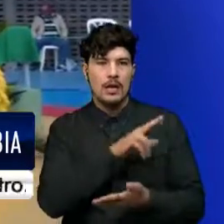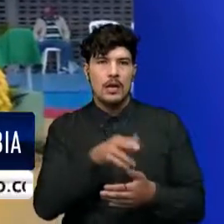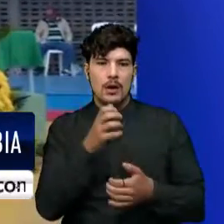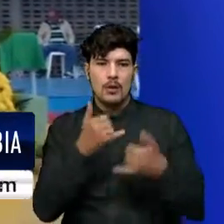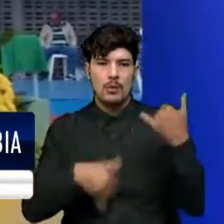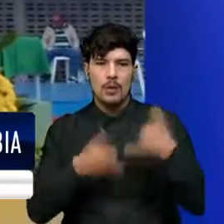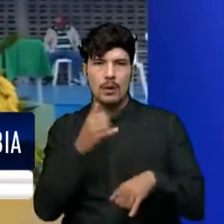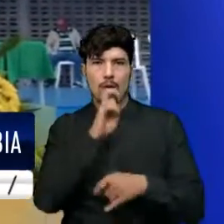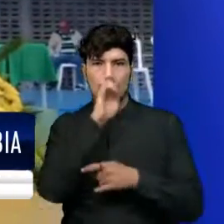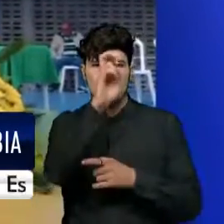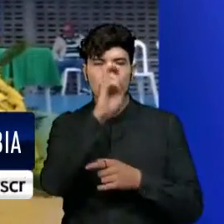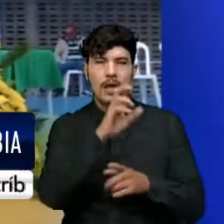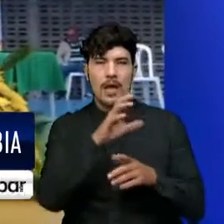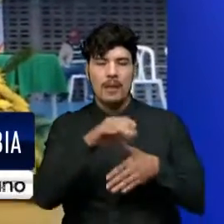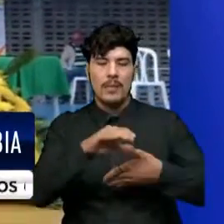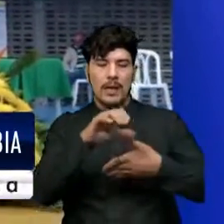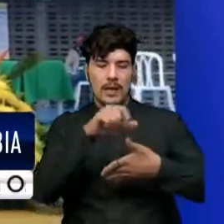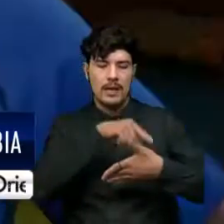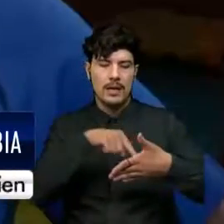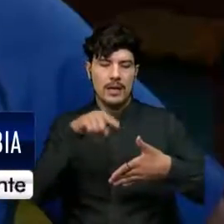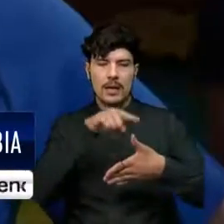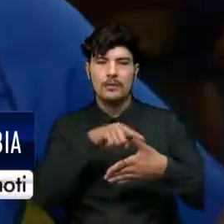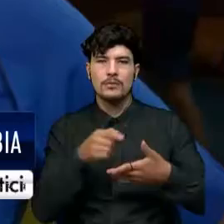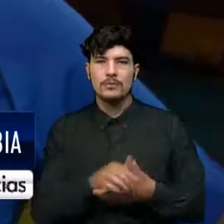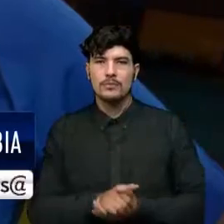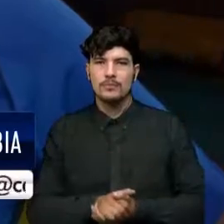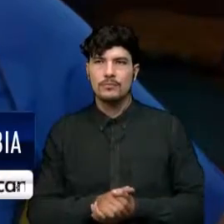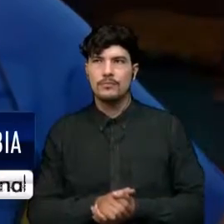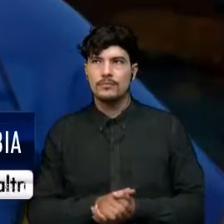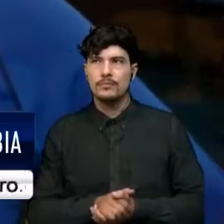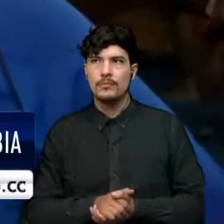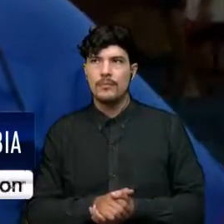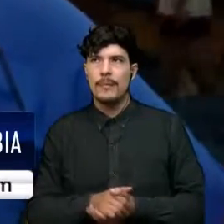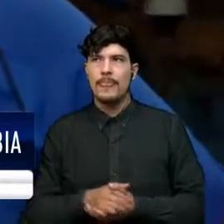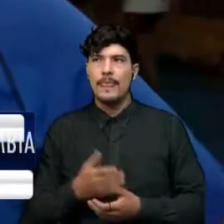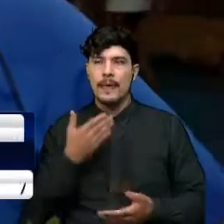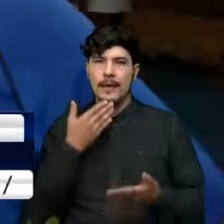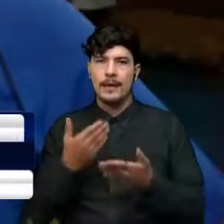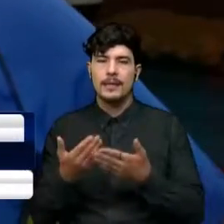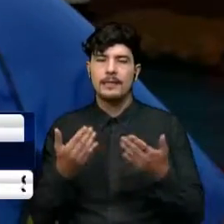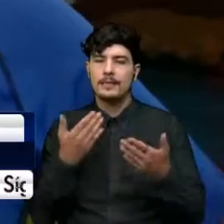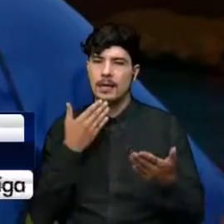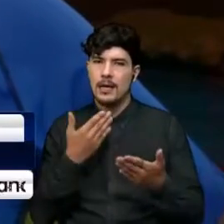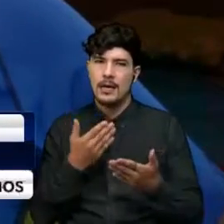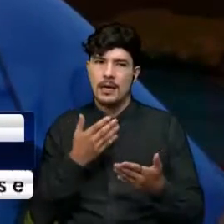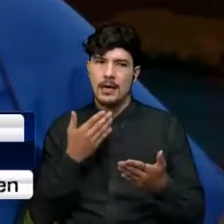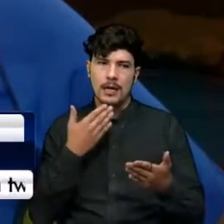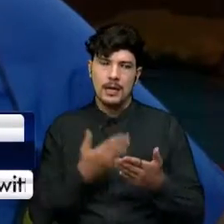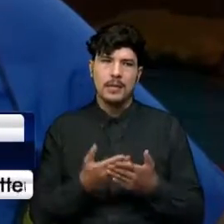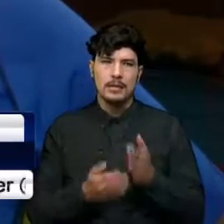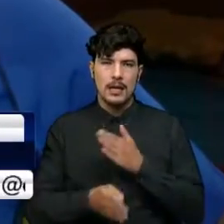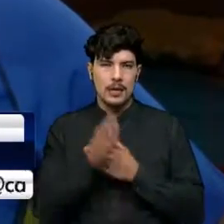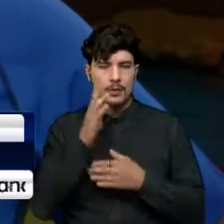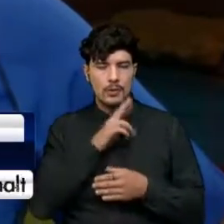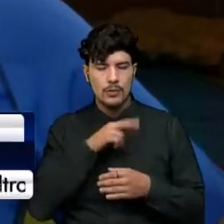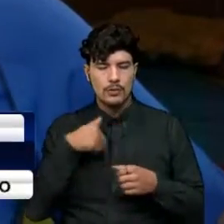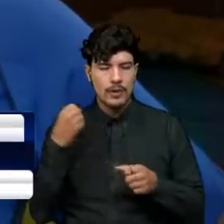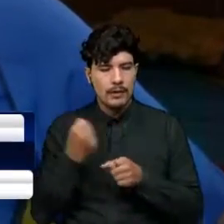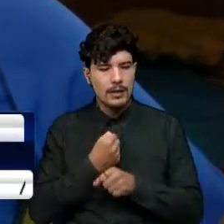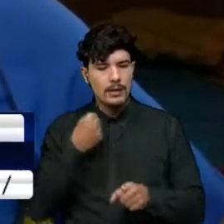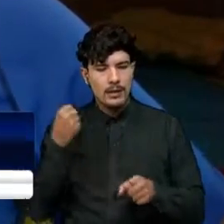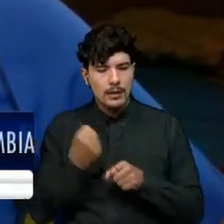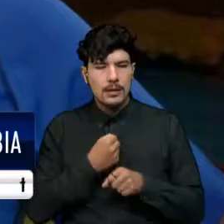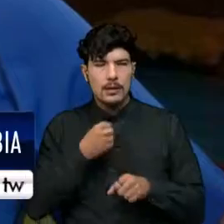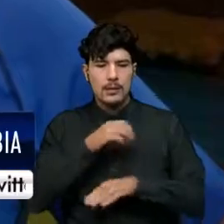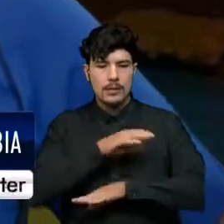y centroamericanos y del caribe ellos es el resultado del trabajo trabajamos en diciembre fuerte de tener juiciosos trabajando para esta